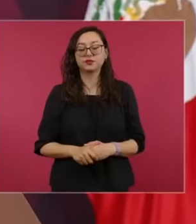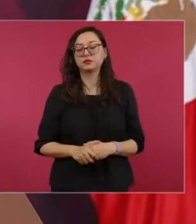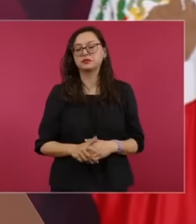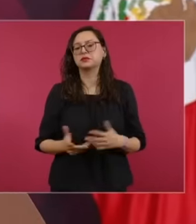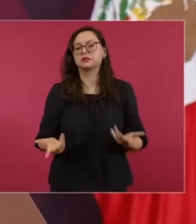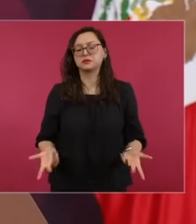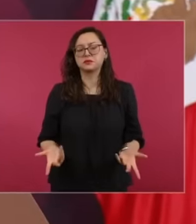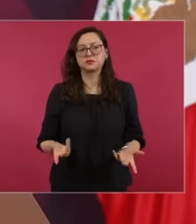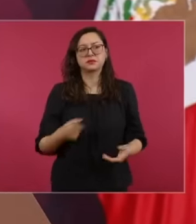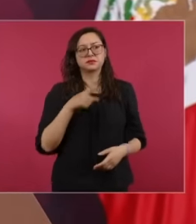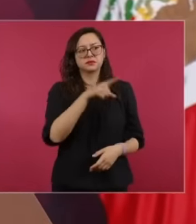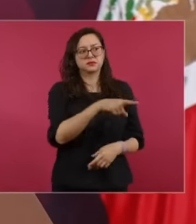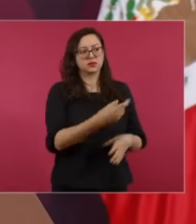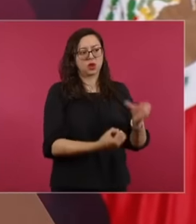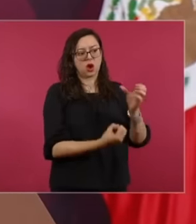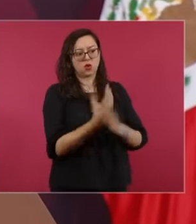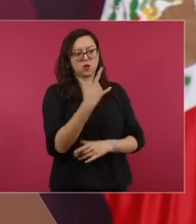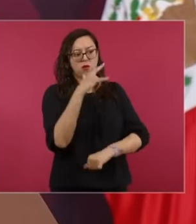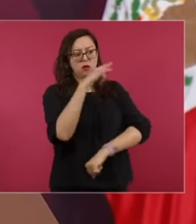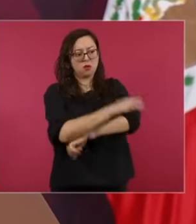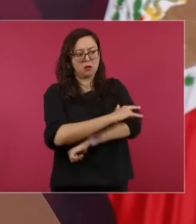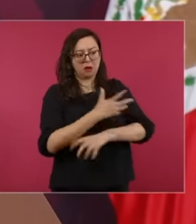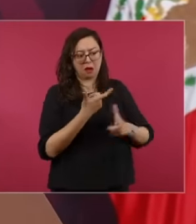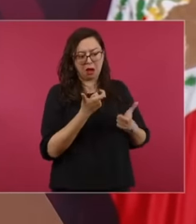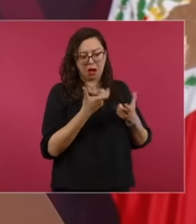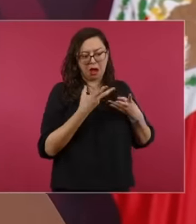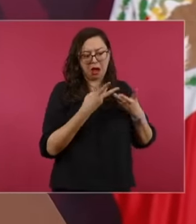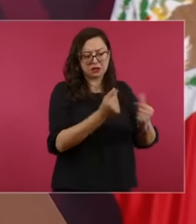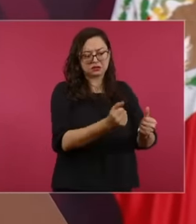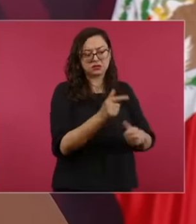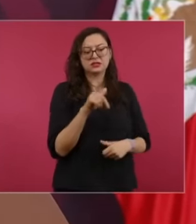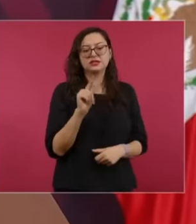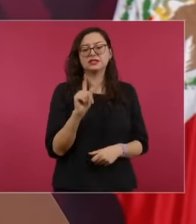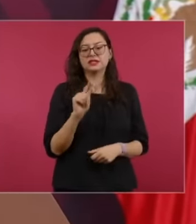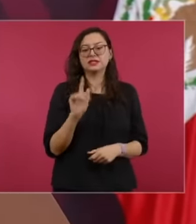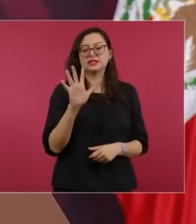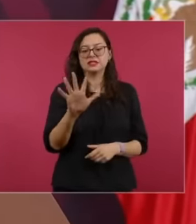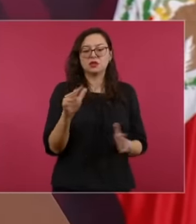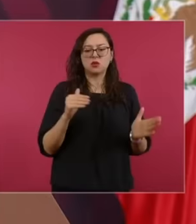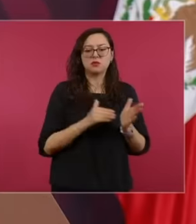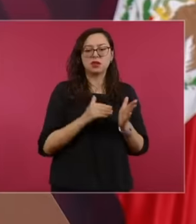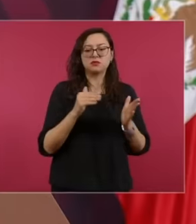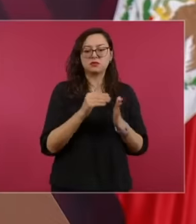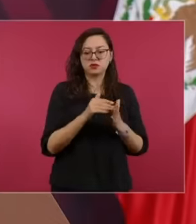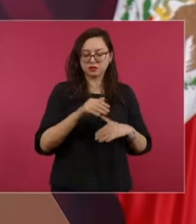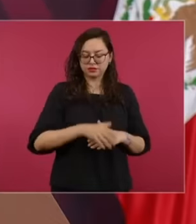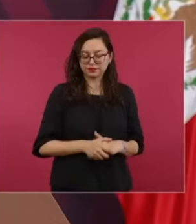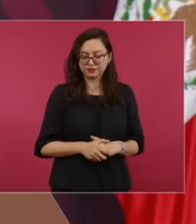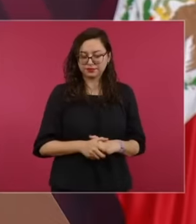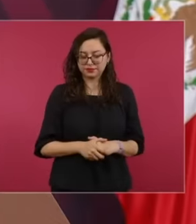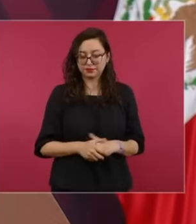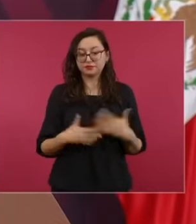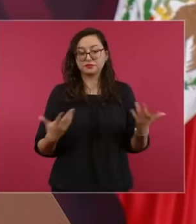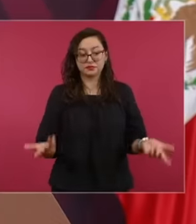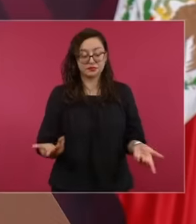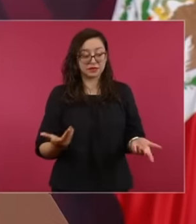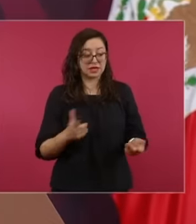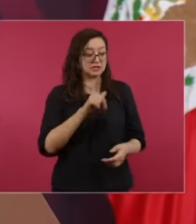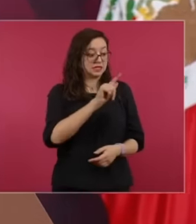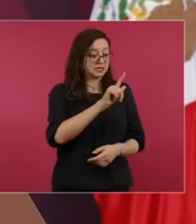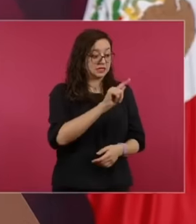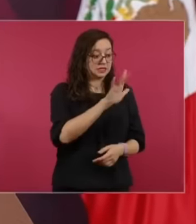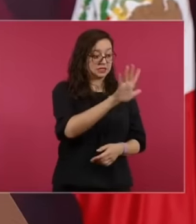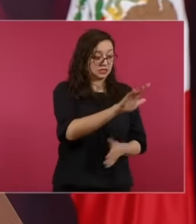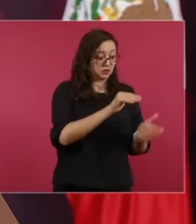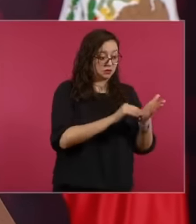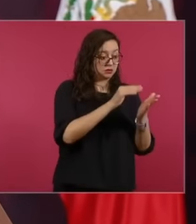75,000 millones. Si se suman los 100 mil,